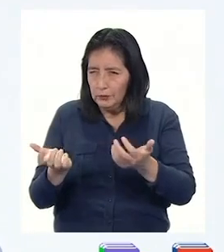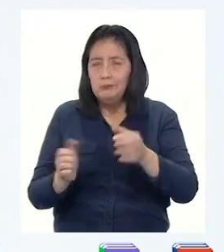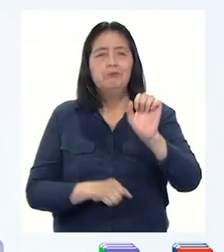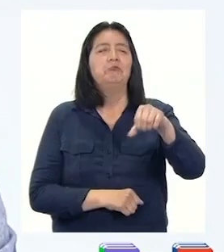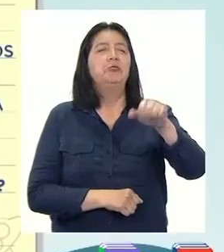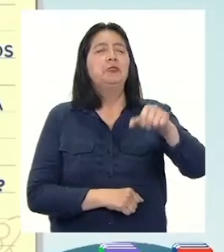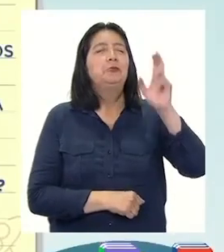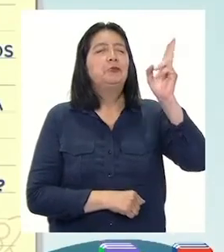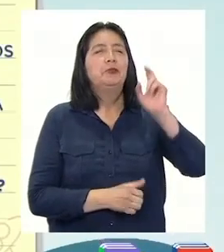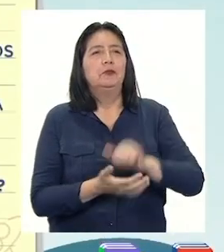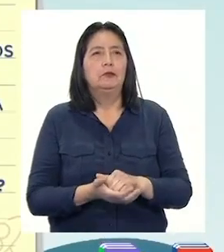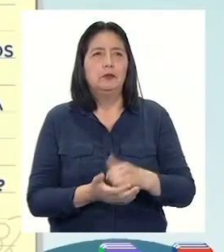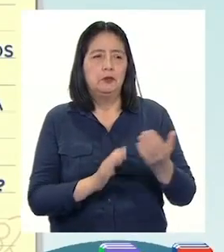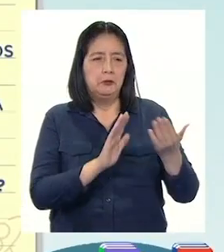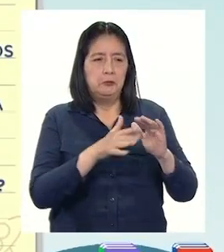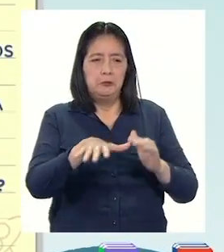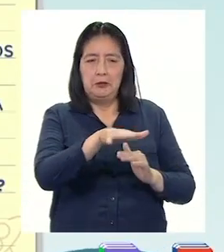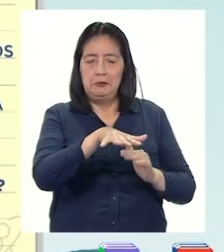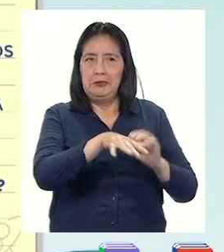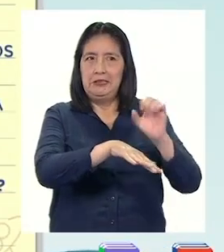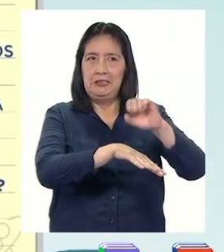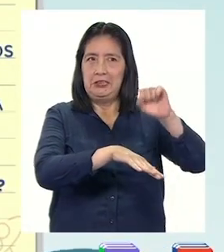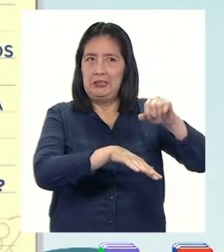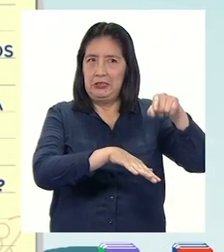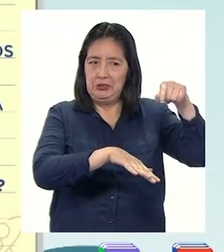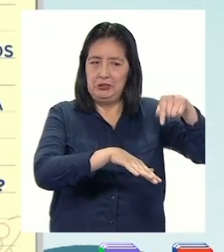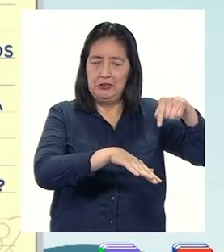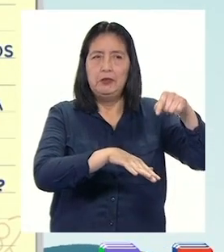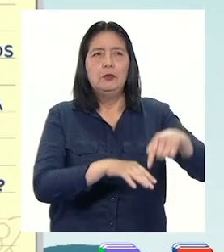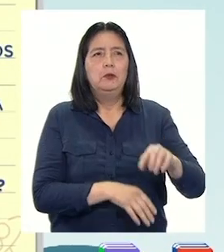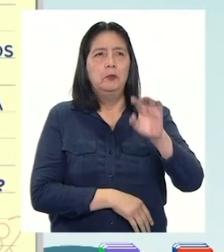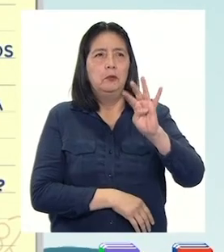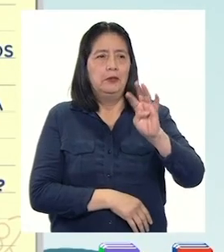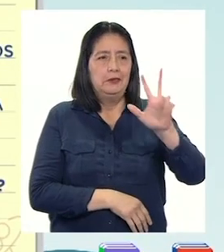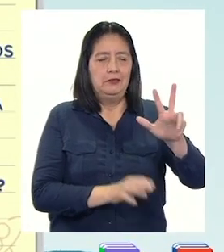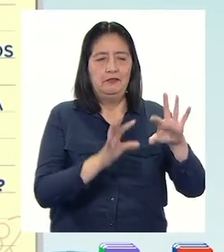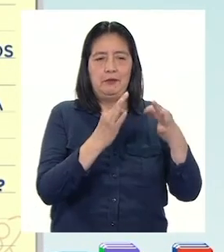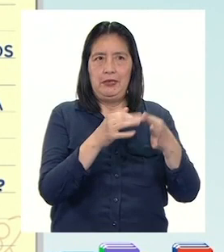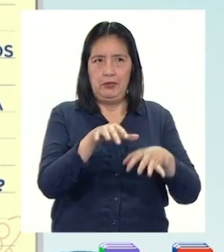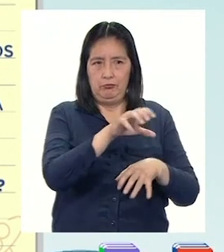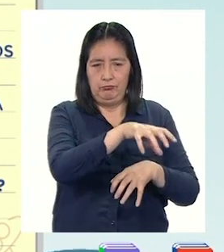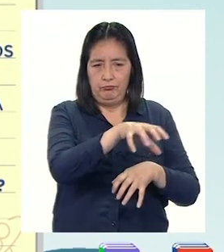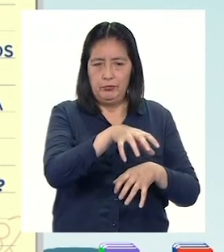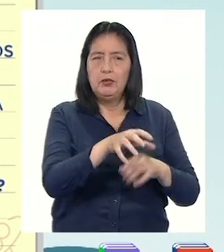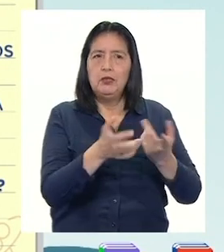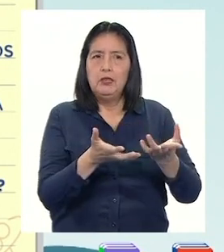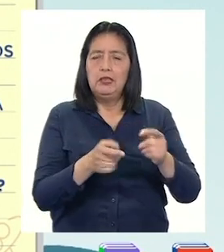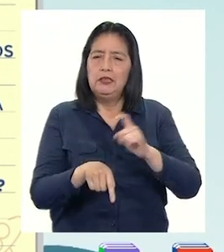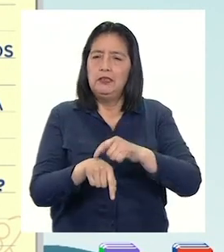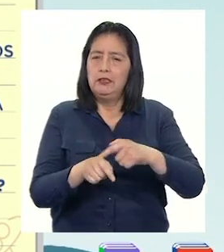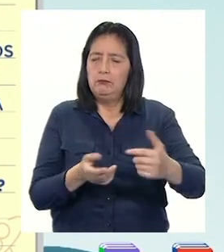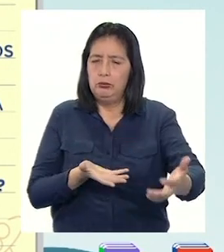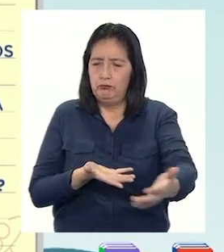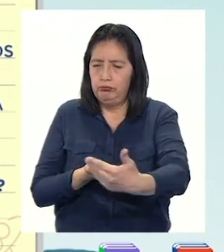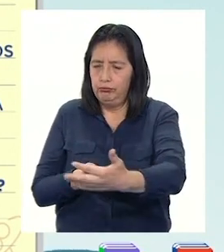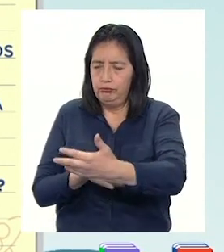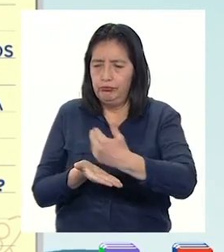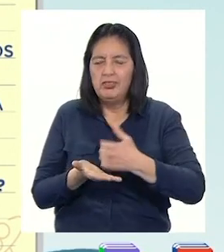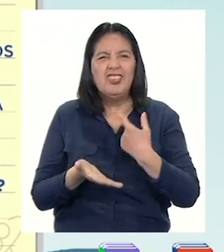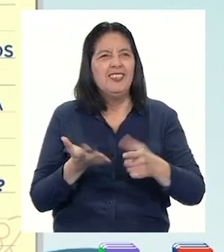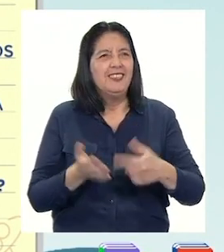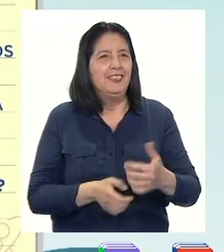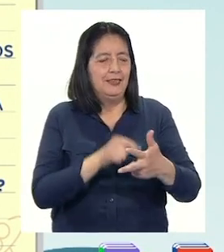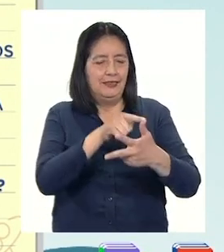Sí, profesor. En una comunidad de la Sierra del Perú hay 43 familias. Durante el periodo de cosecha se han